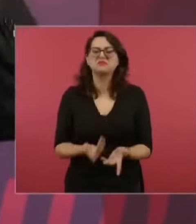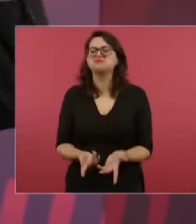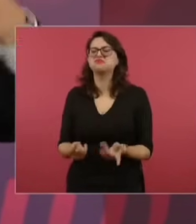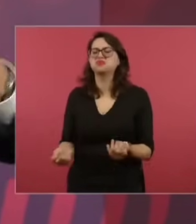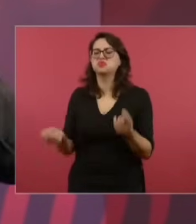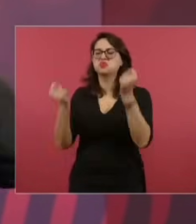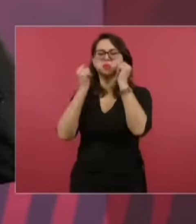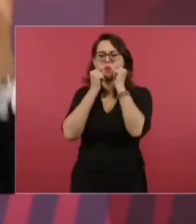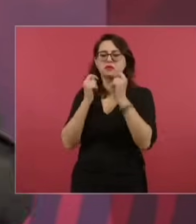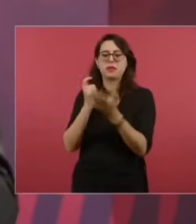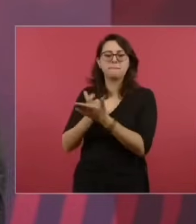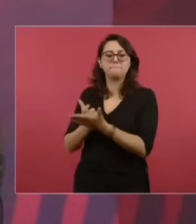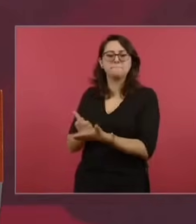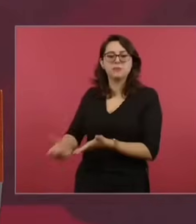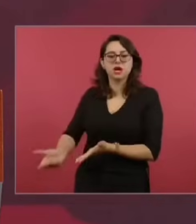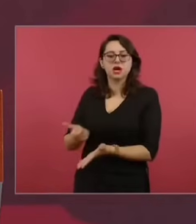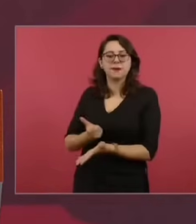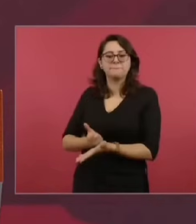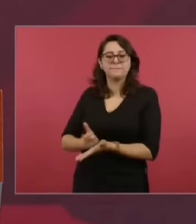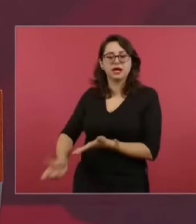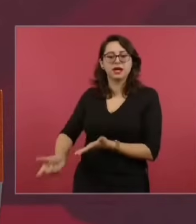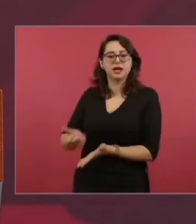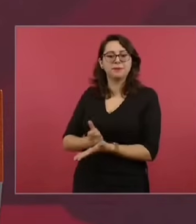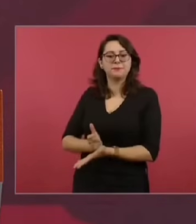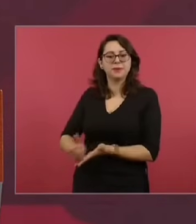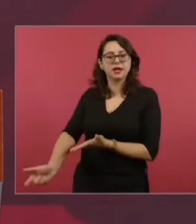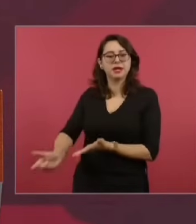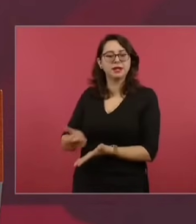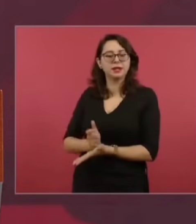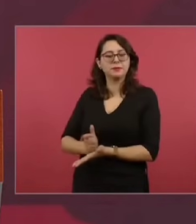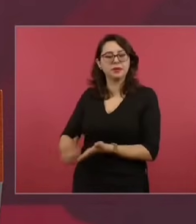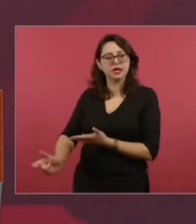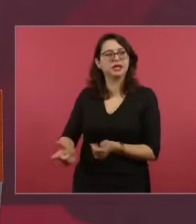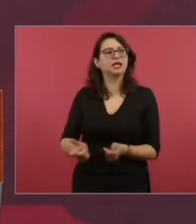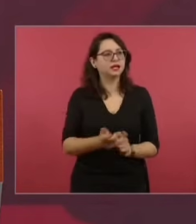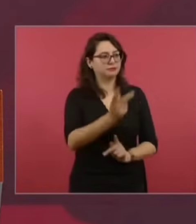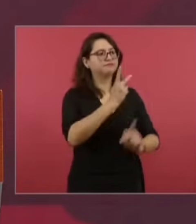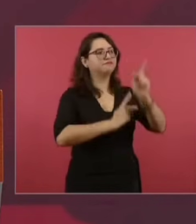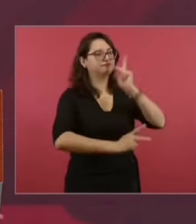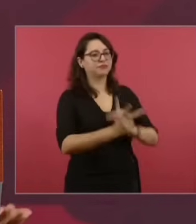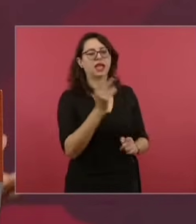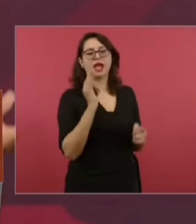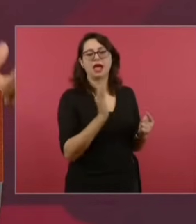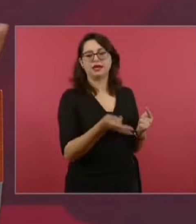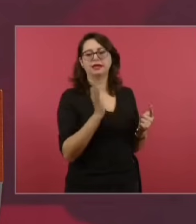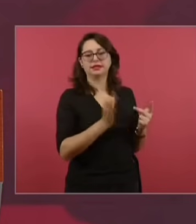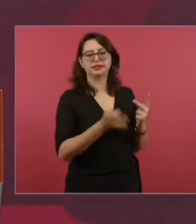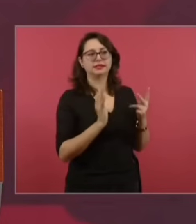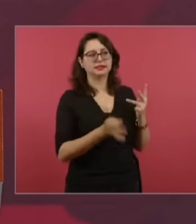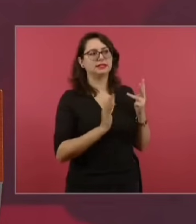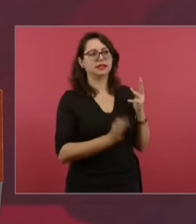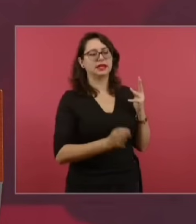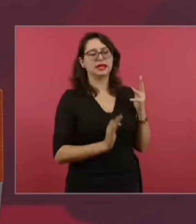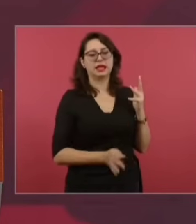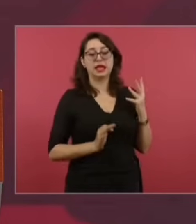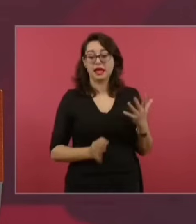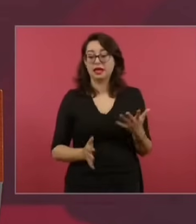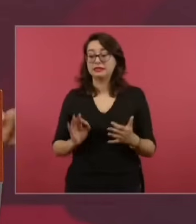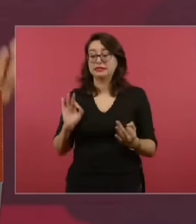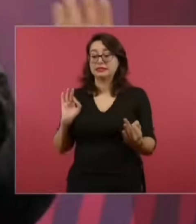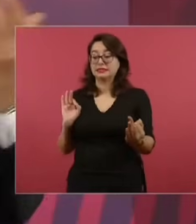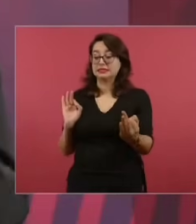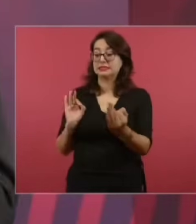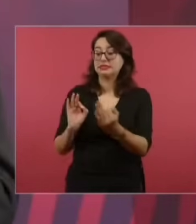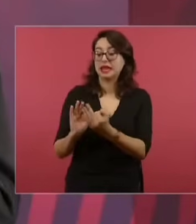le dieron más de la cuenta? Porque estaban de por medio de las elecciones y querían